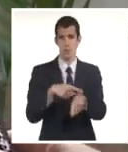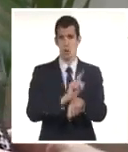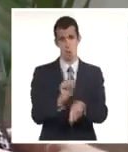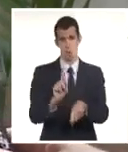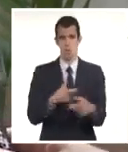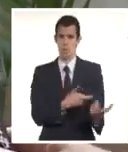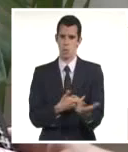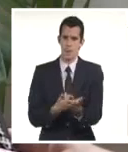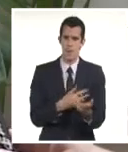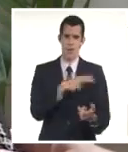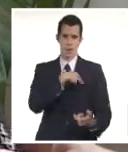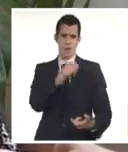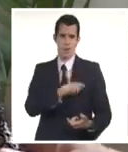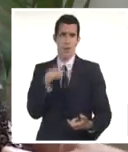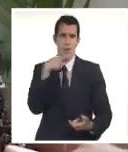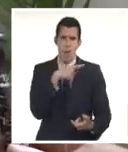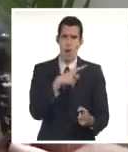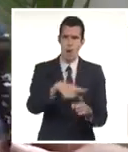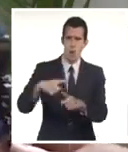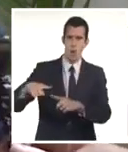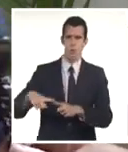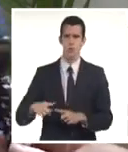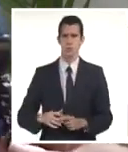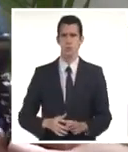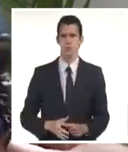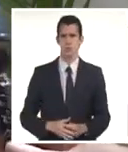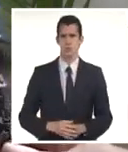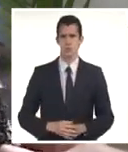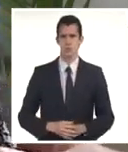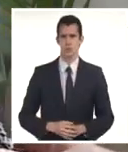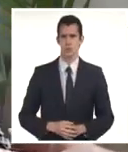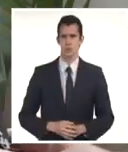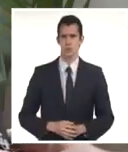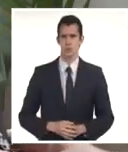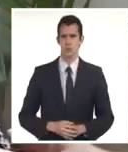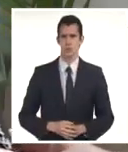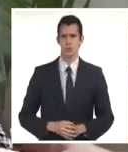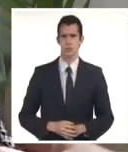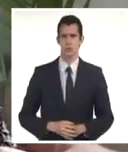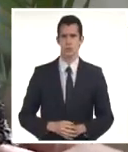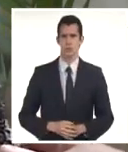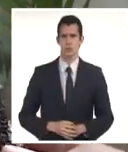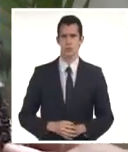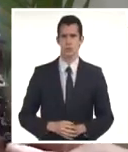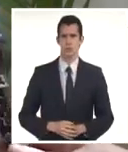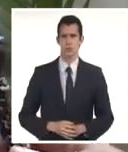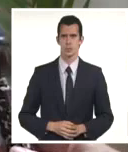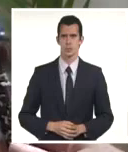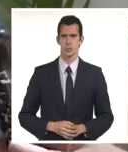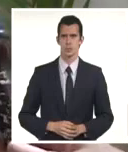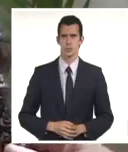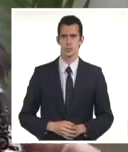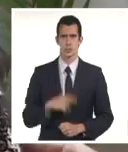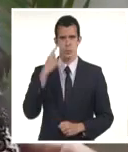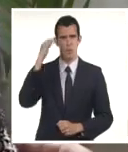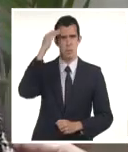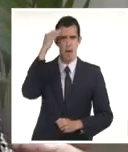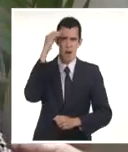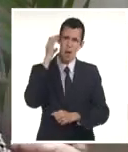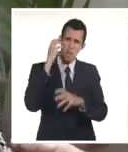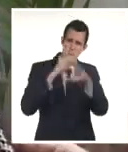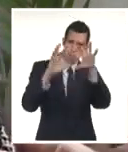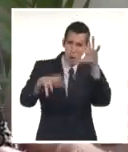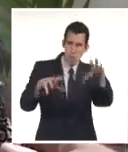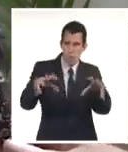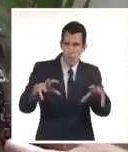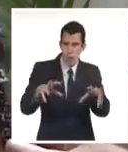permitido sacar de los escombros a un grupo de personas y que rápidamente han sido trasladados a hospitales de la